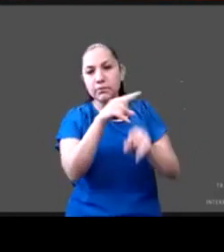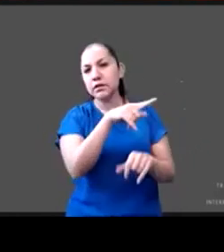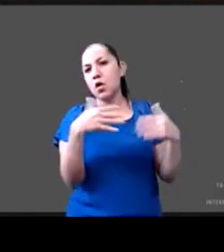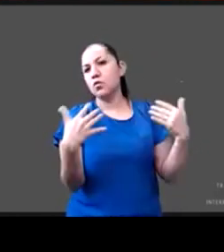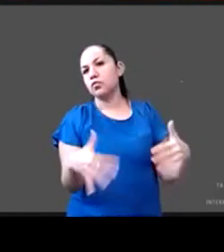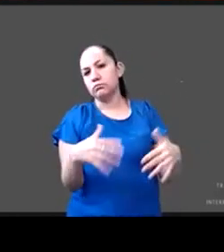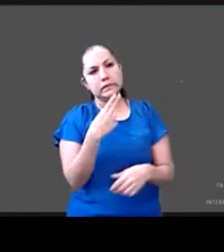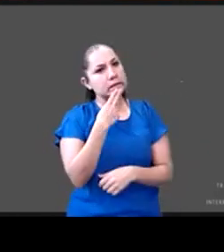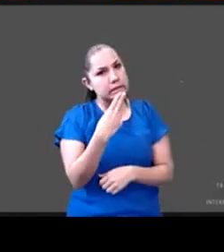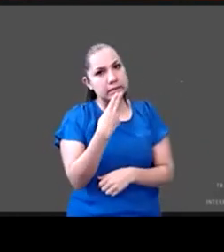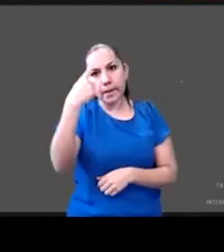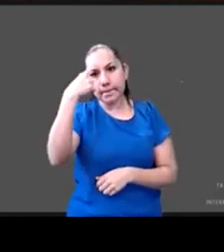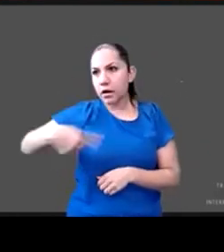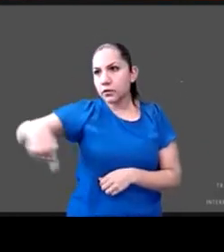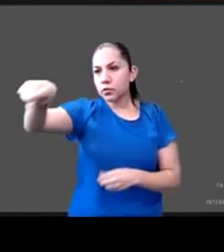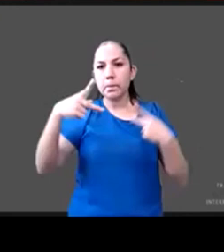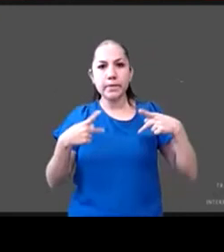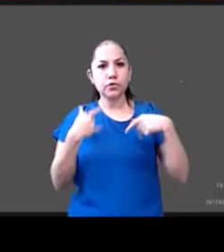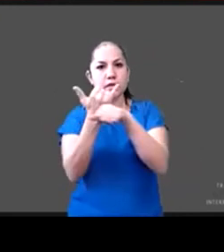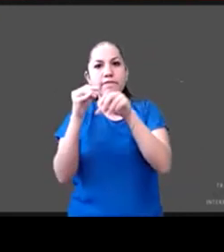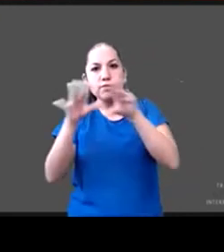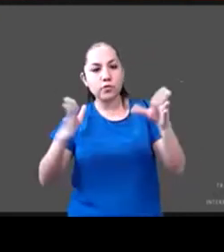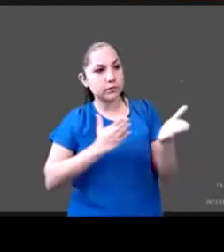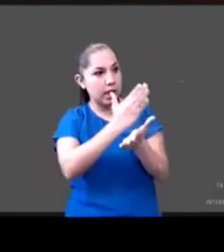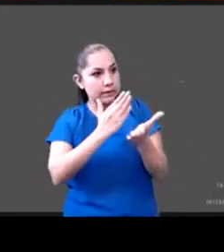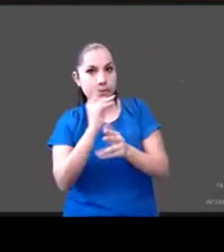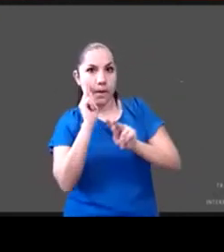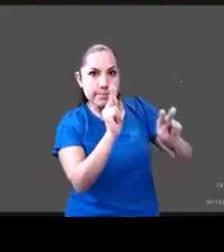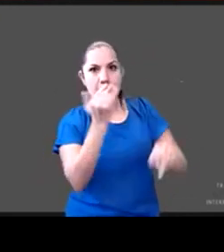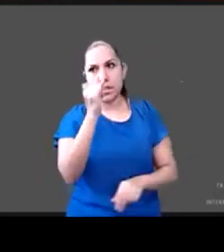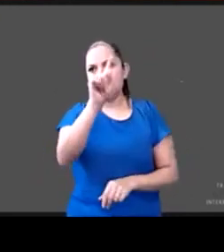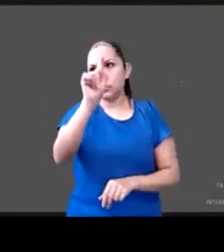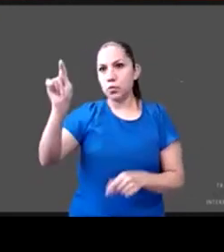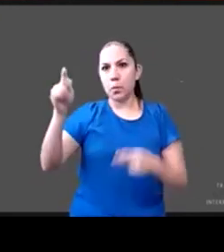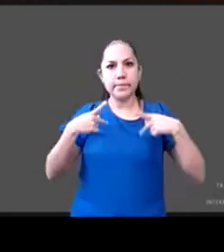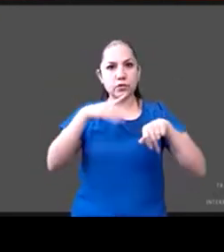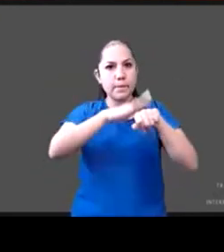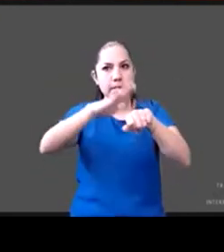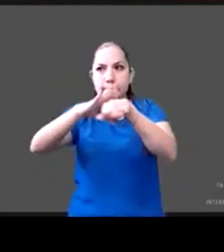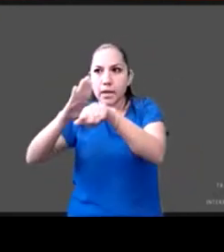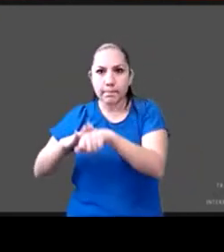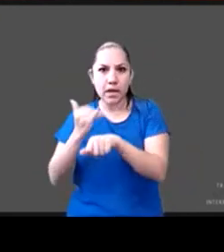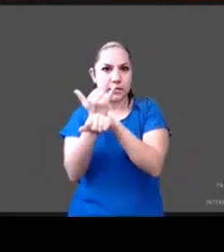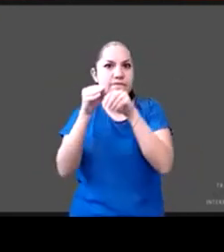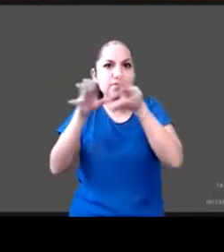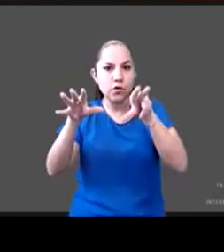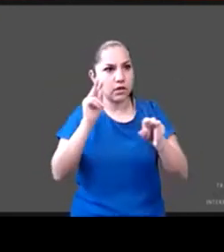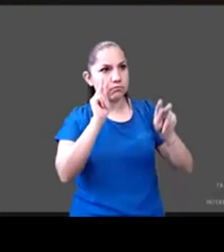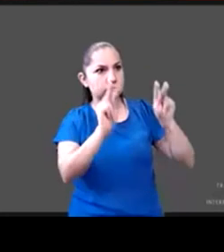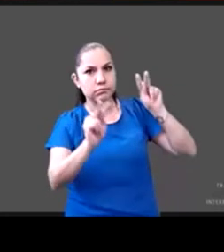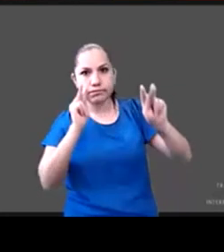y además integrar esta parte de la diversidad. Al equipo de Tejiendo Redes Infancia, que nos prestó